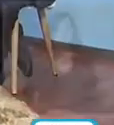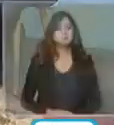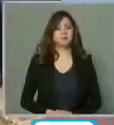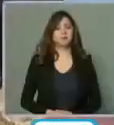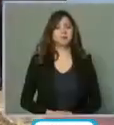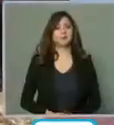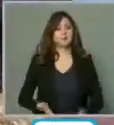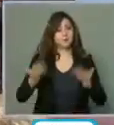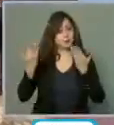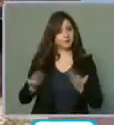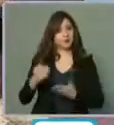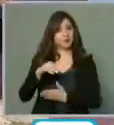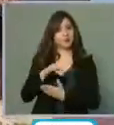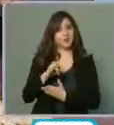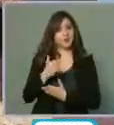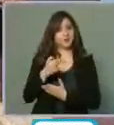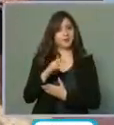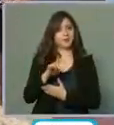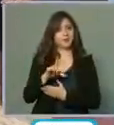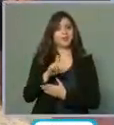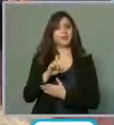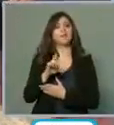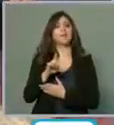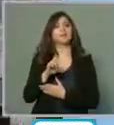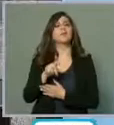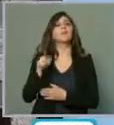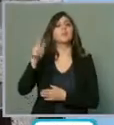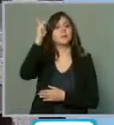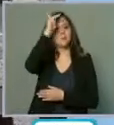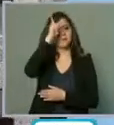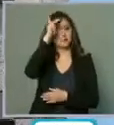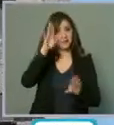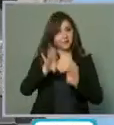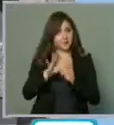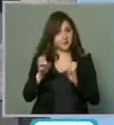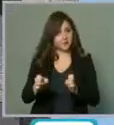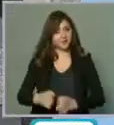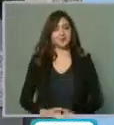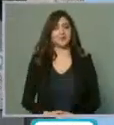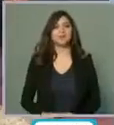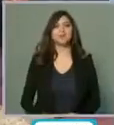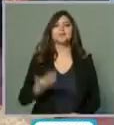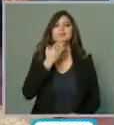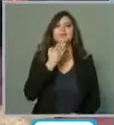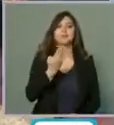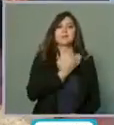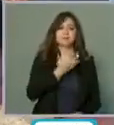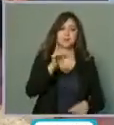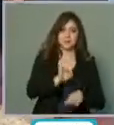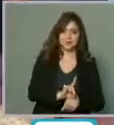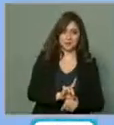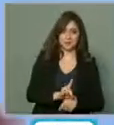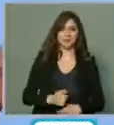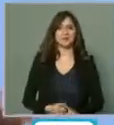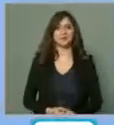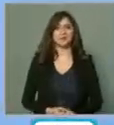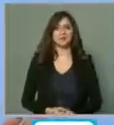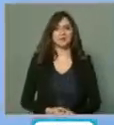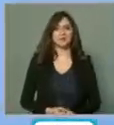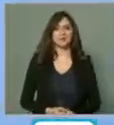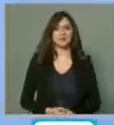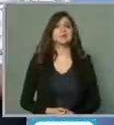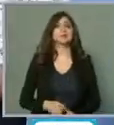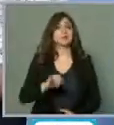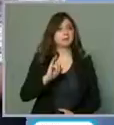Y ya está aquí con nosotros Miguel de León, nuestro psicólogo. ¿Cómo estás, Miguel? Muy bien, muy contento de estar tocando. Hola, buen día, Exacto. muchachos. Oye, ya platicábamos Jóvenes. justo antes de